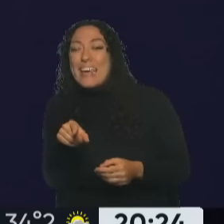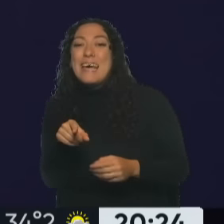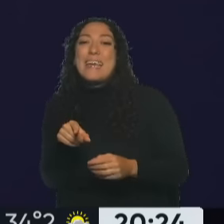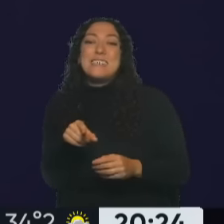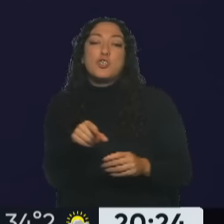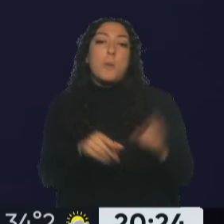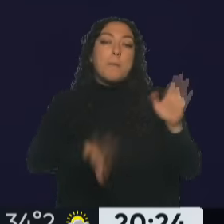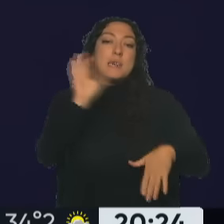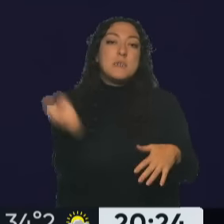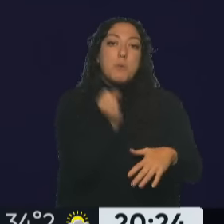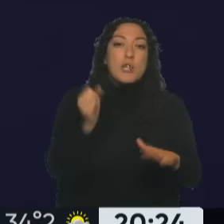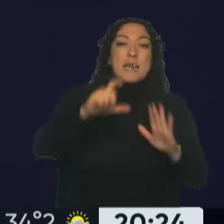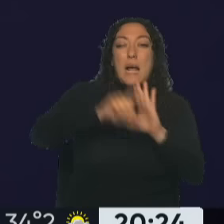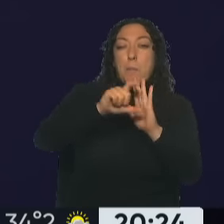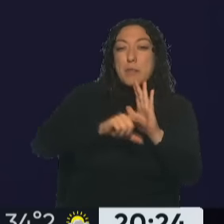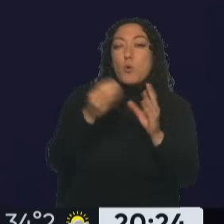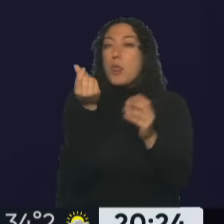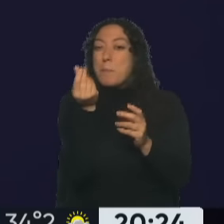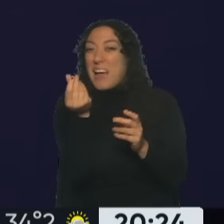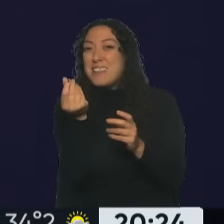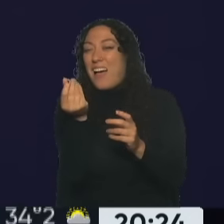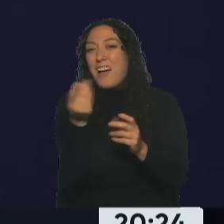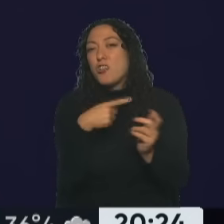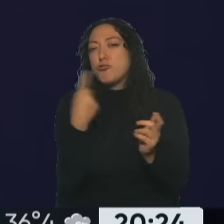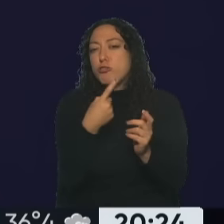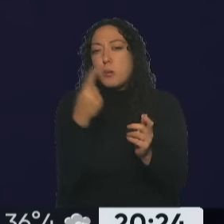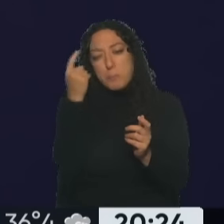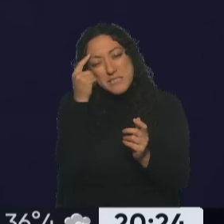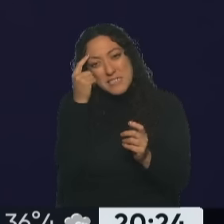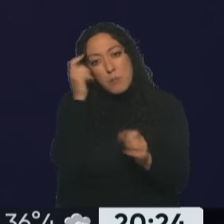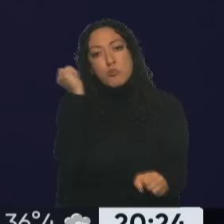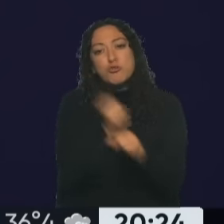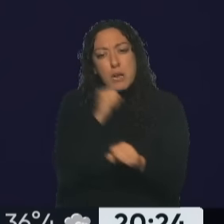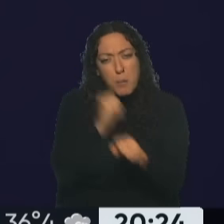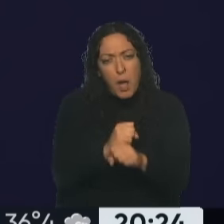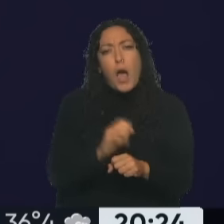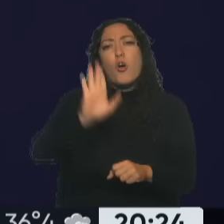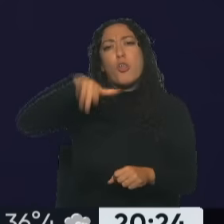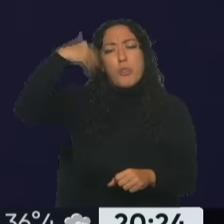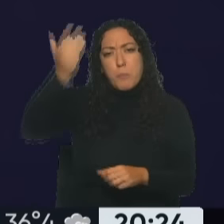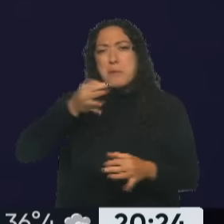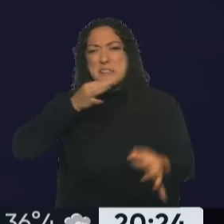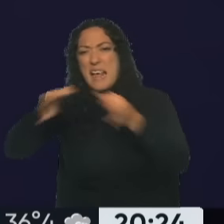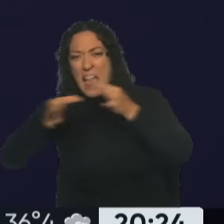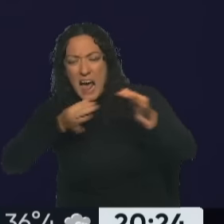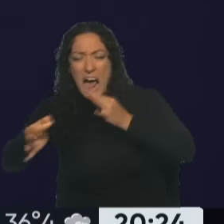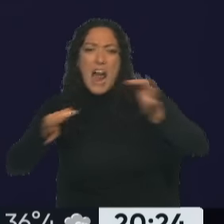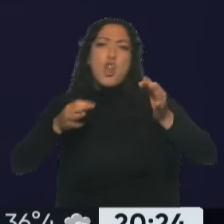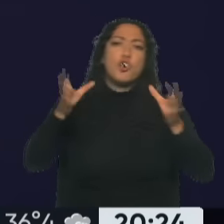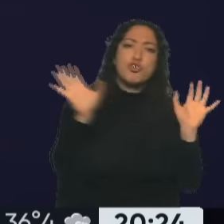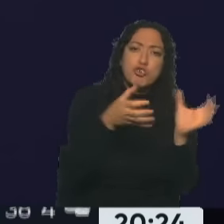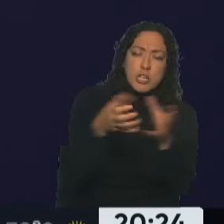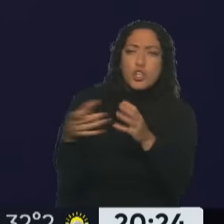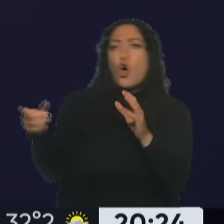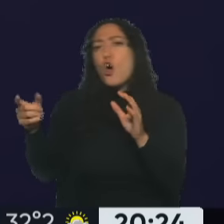y siendo el capítulo fiscal algo que nosotros con trabajo y con diálogo con con los